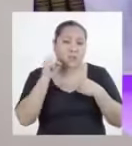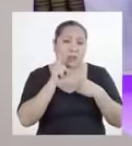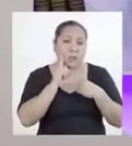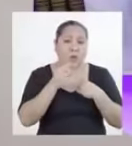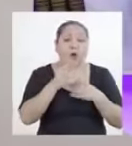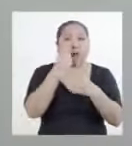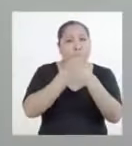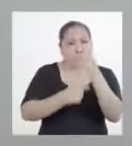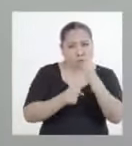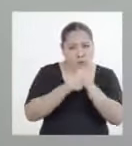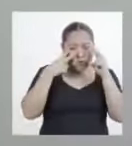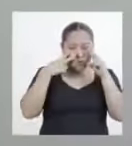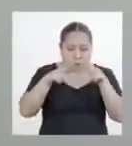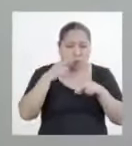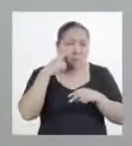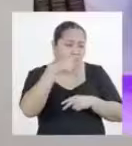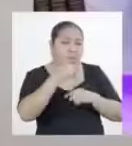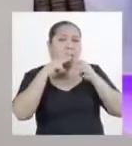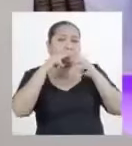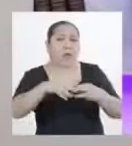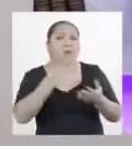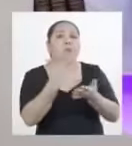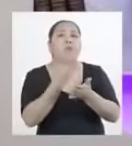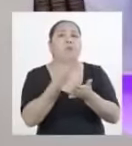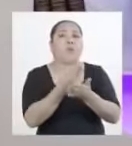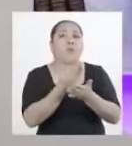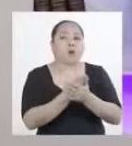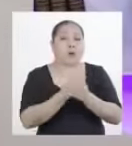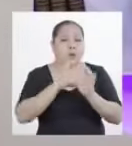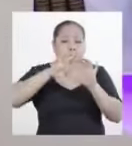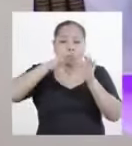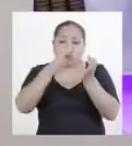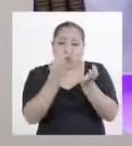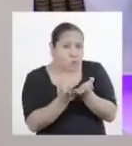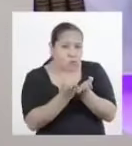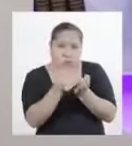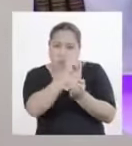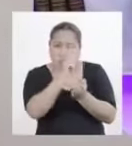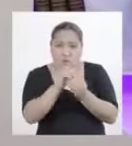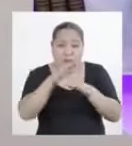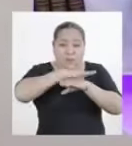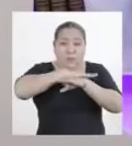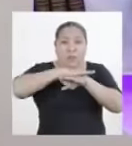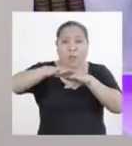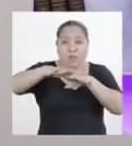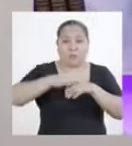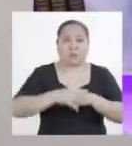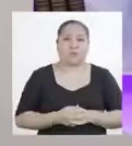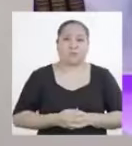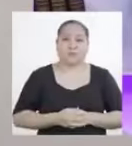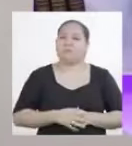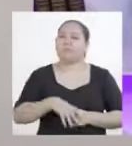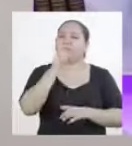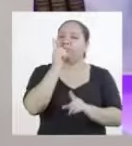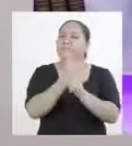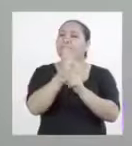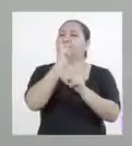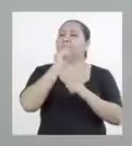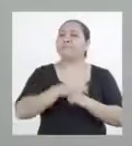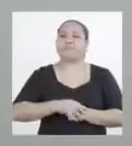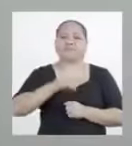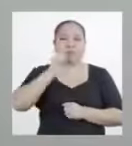que no se deje engañar Que confíe en sus ojos Que mire hacia el mar y confirme que la tierra no es una esfera, sino más bien una superficie